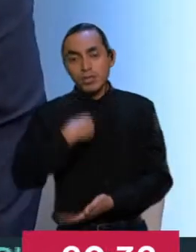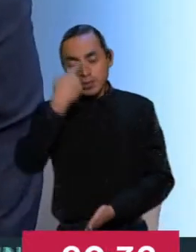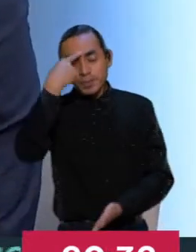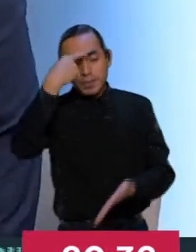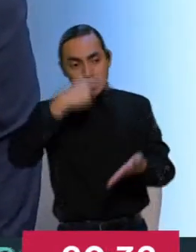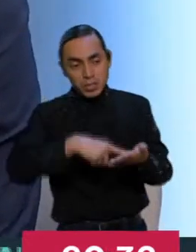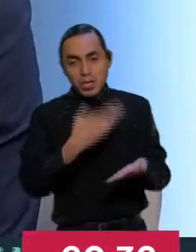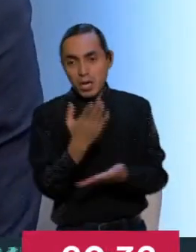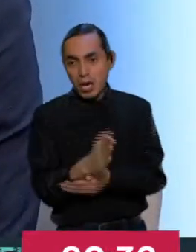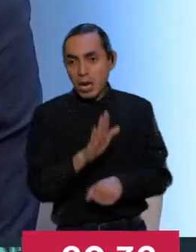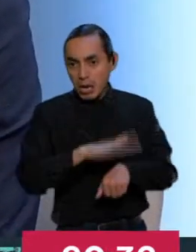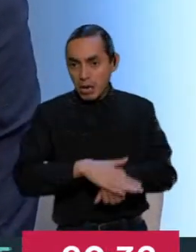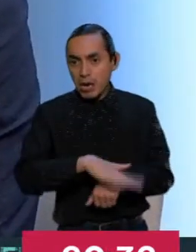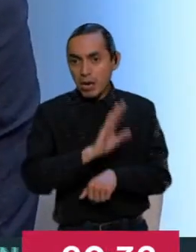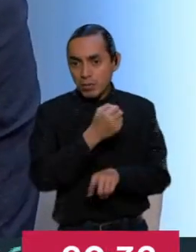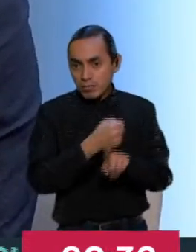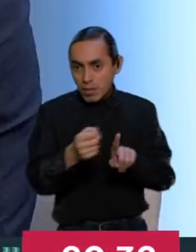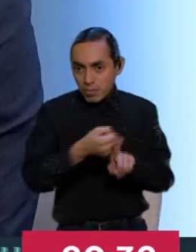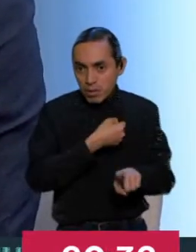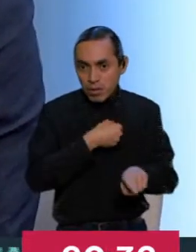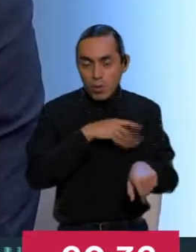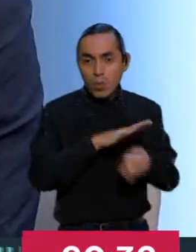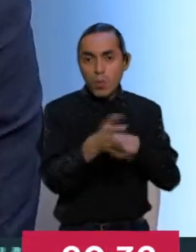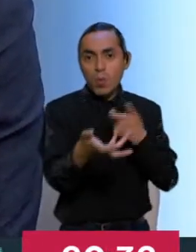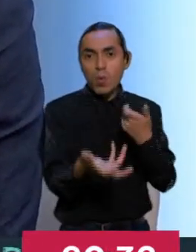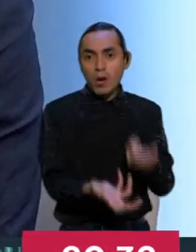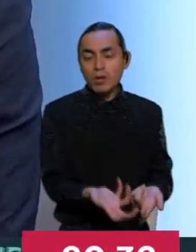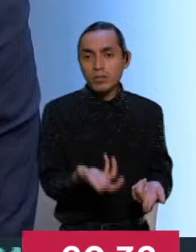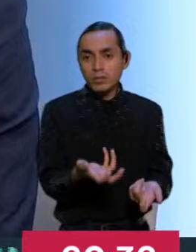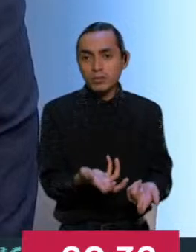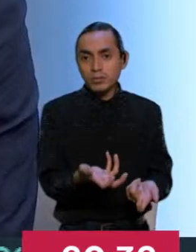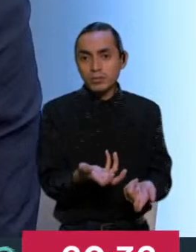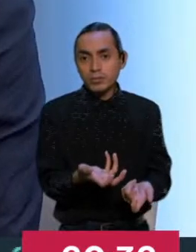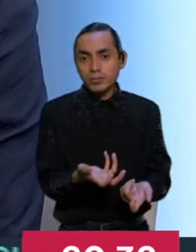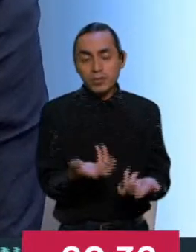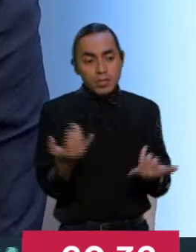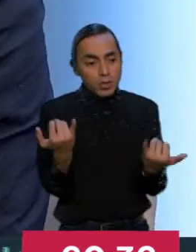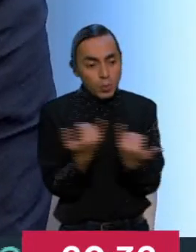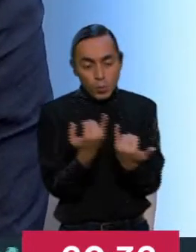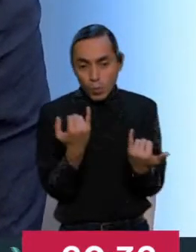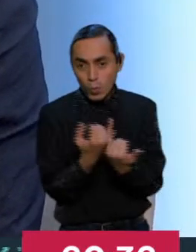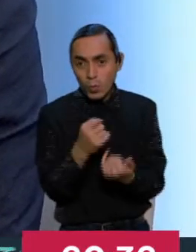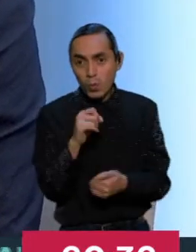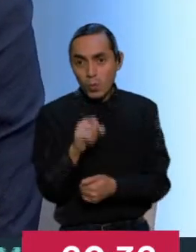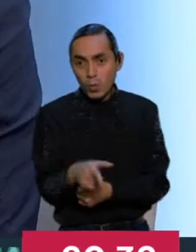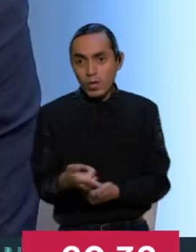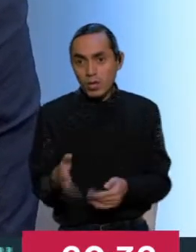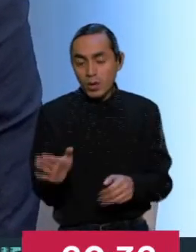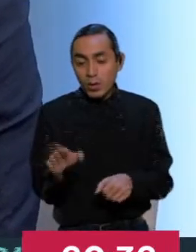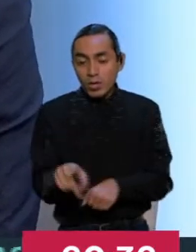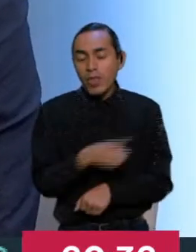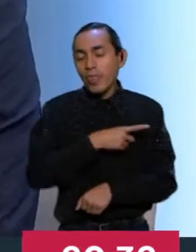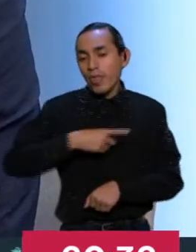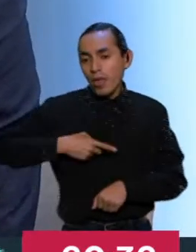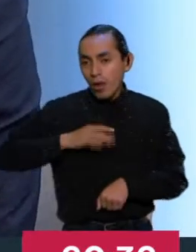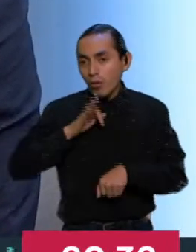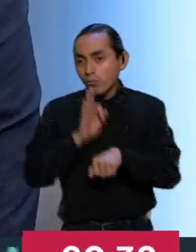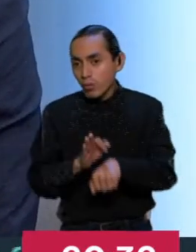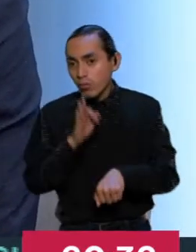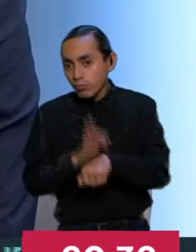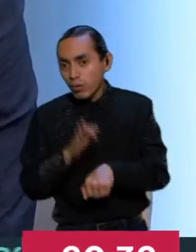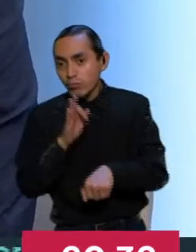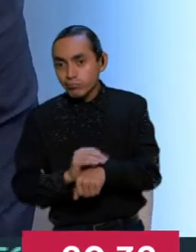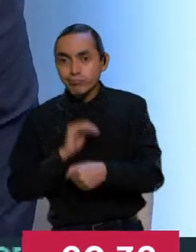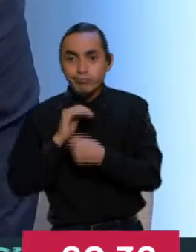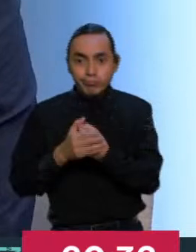principales violencias es, digamos, estructural, de que los seguimos considerando objetos de protección y objetos de propiedad